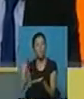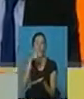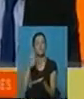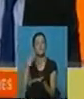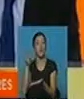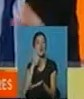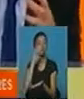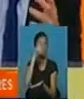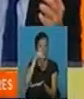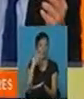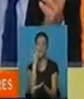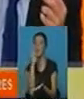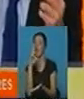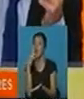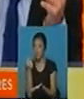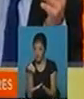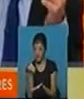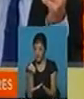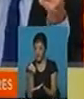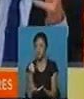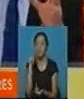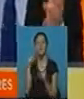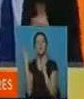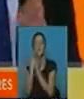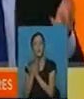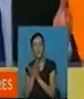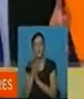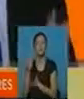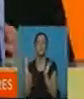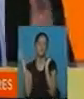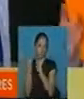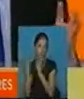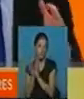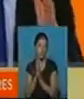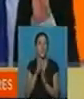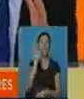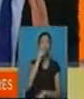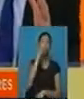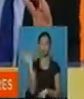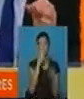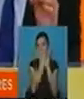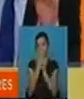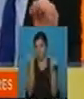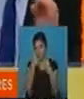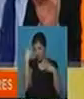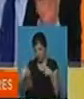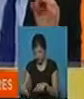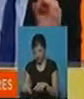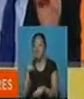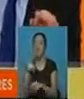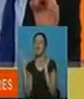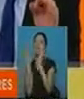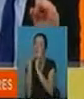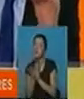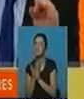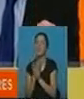se llama Laura Wattenberg, que estudió algo interesante, que es, ella se dedica a estudiar, bueno, en Estados Unidos hay gente que estudia cualquier cosa, se dedica a estudiar los nombres que los padres